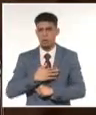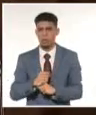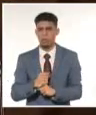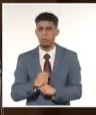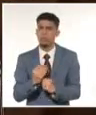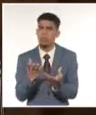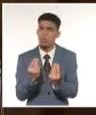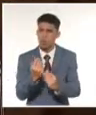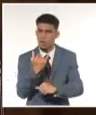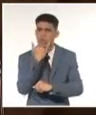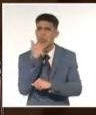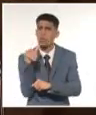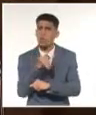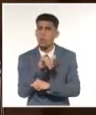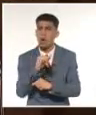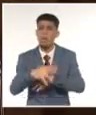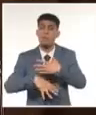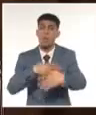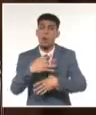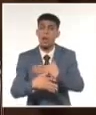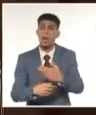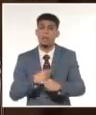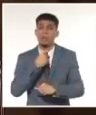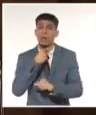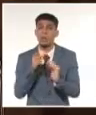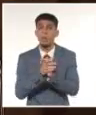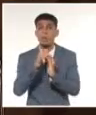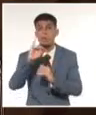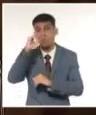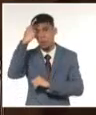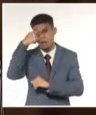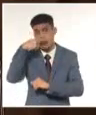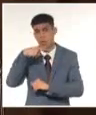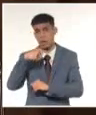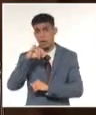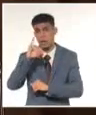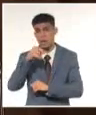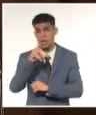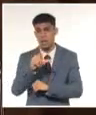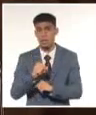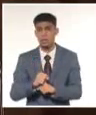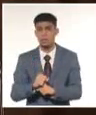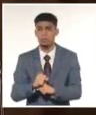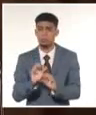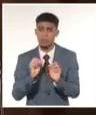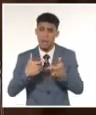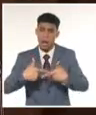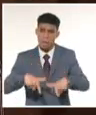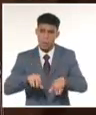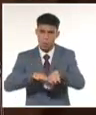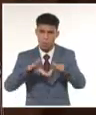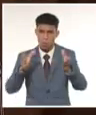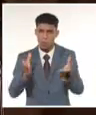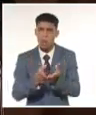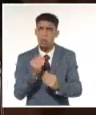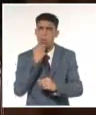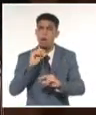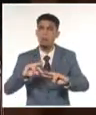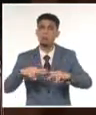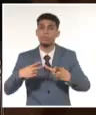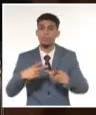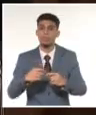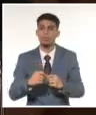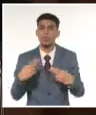problemas y carencias, que son, como Mijaíl, capaces de volver a poner el himno y la bandera de la patria en